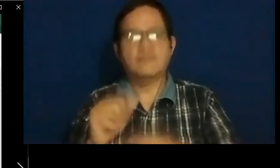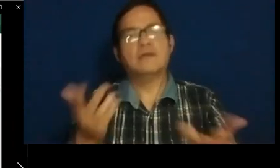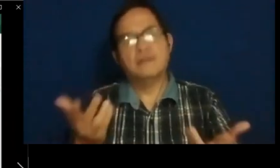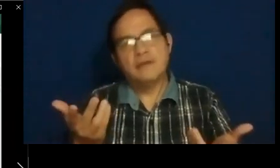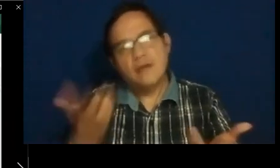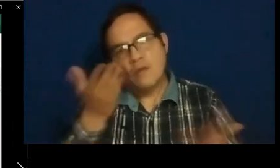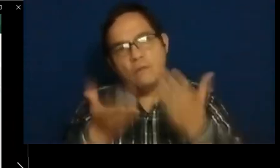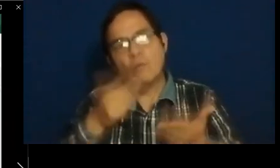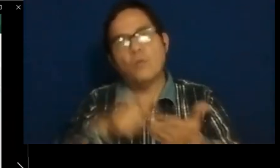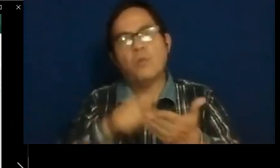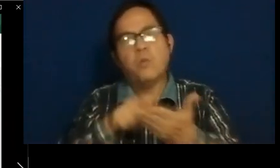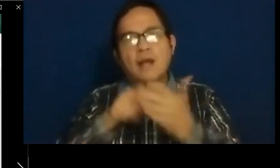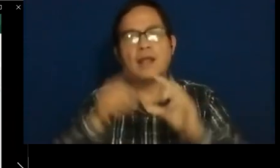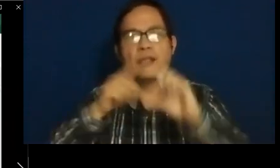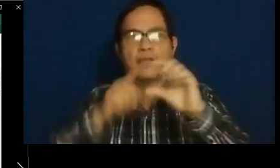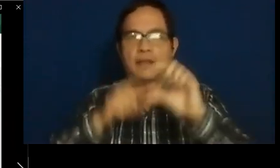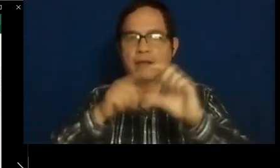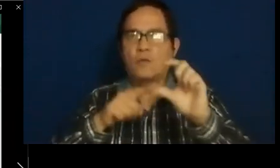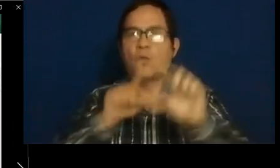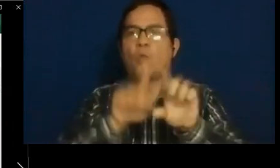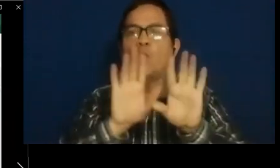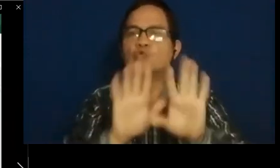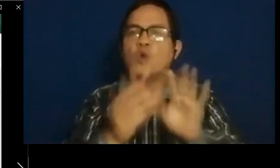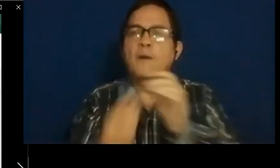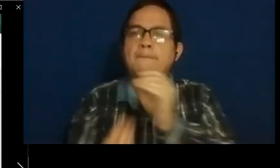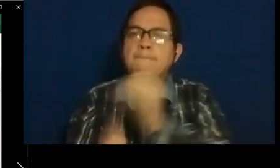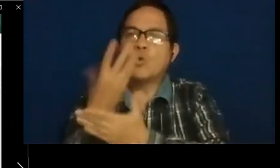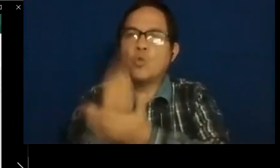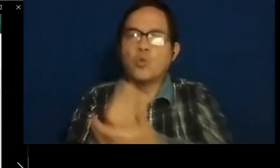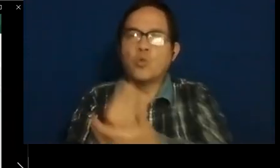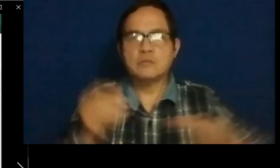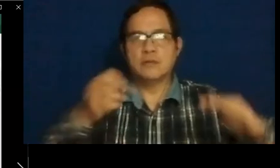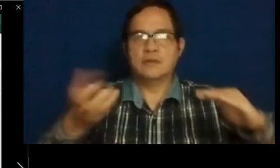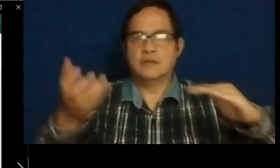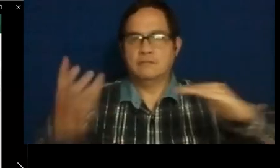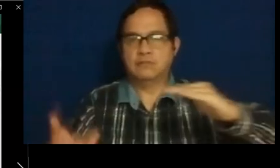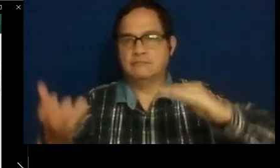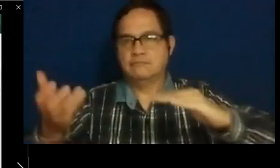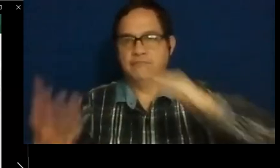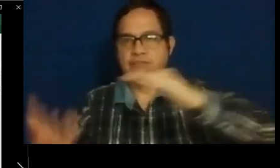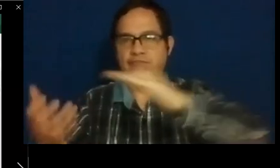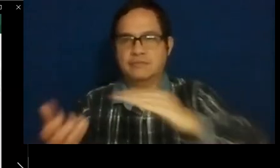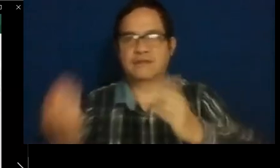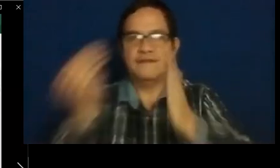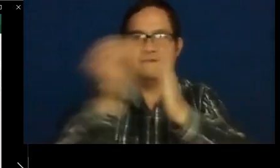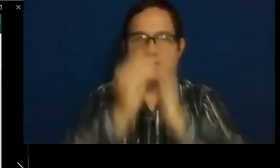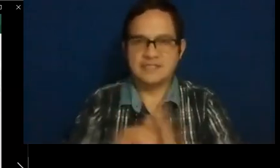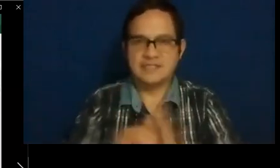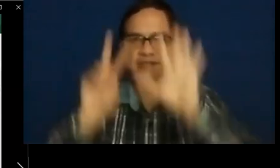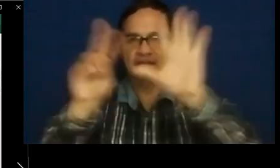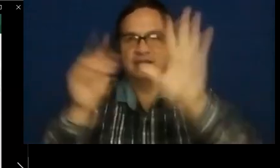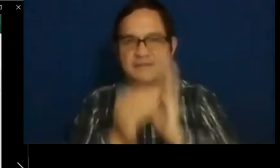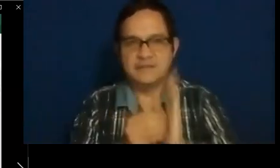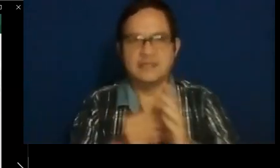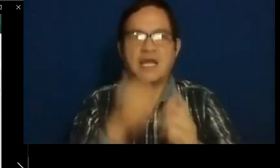que esta ecuación es el producto de esos lanzamientos. Si al hacer esos lanzamientos de pronto la gráfica diera